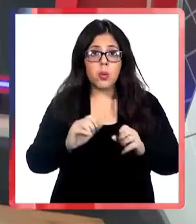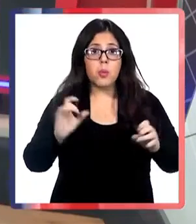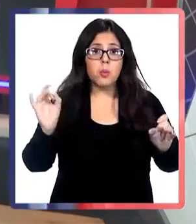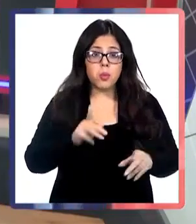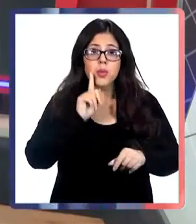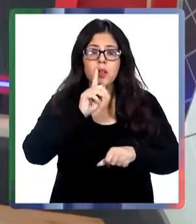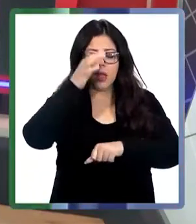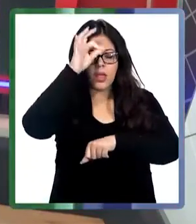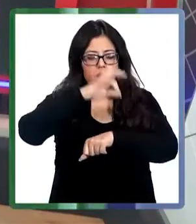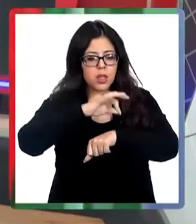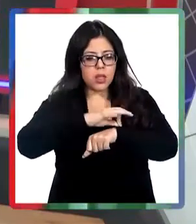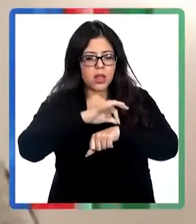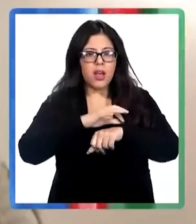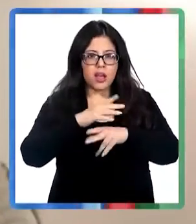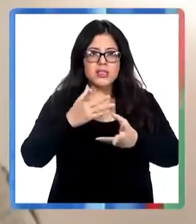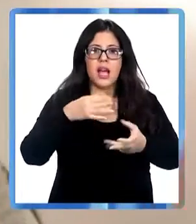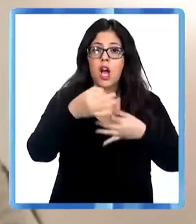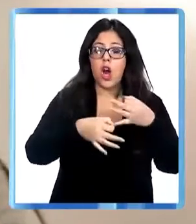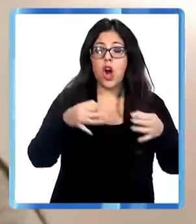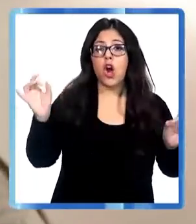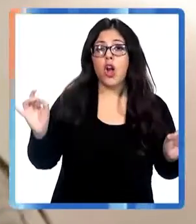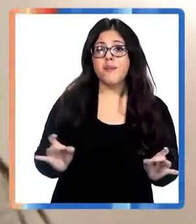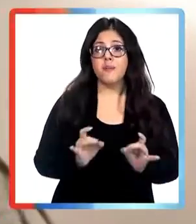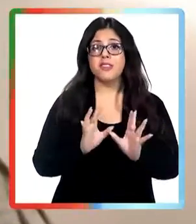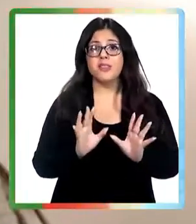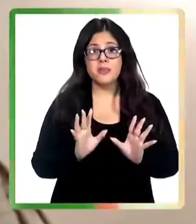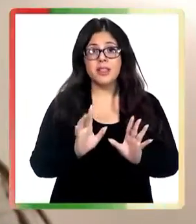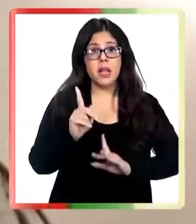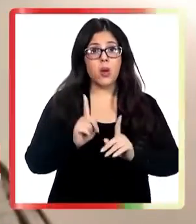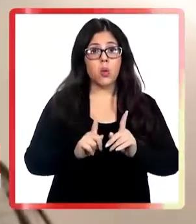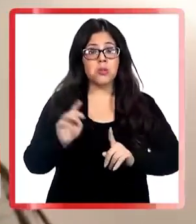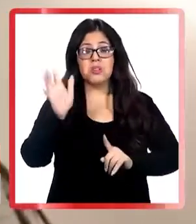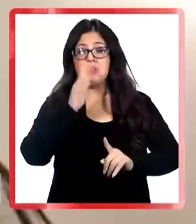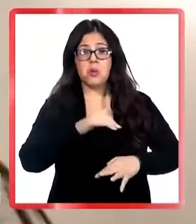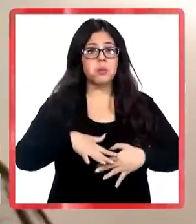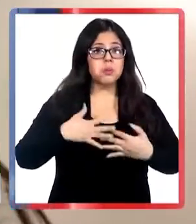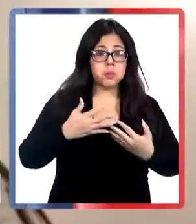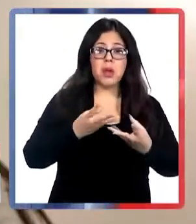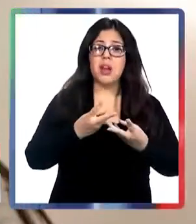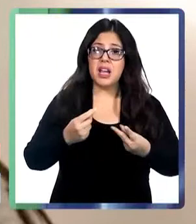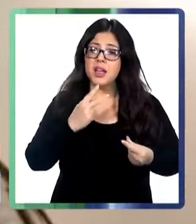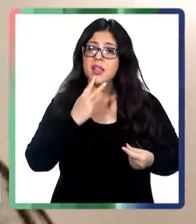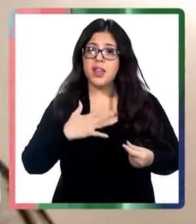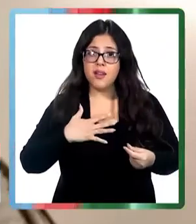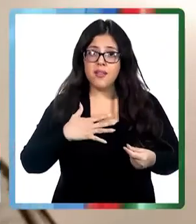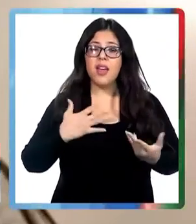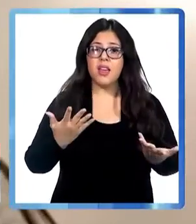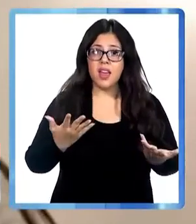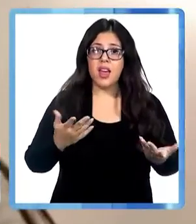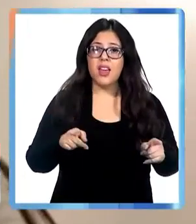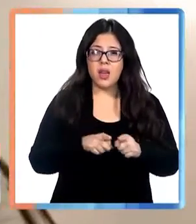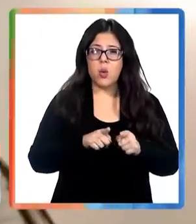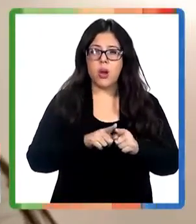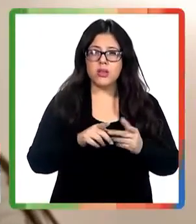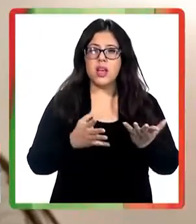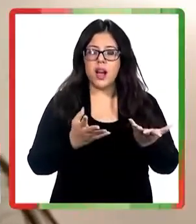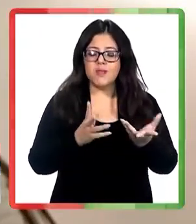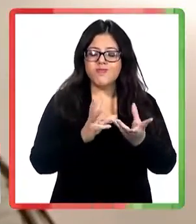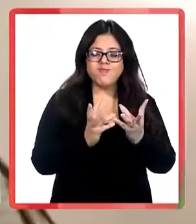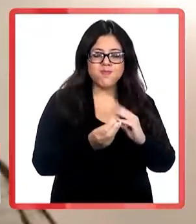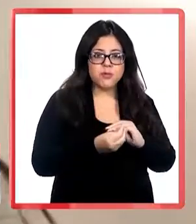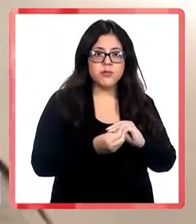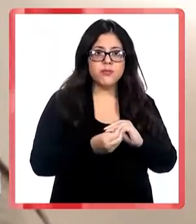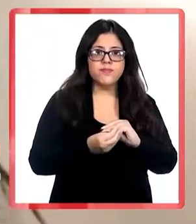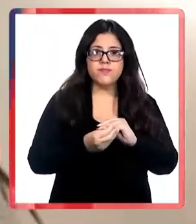de estos síntomas que comentábamos, y en caso de que nos hagamos sintomáticos, por supuesto nuestra calidad de vida se va a ver comprometida. La